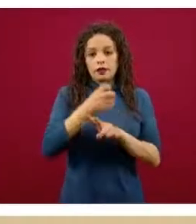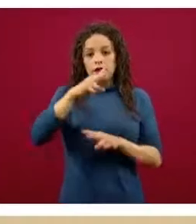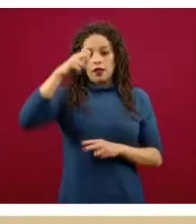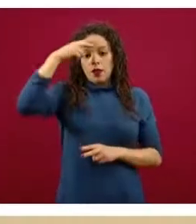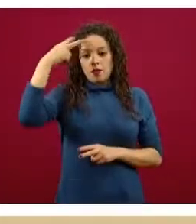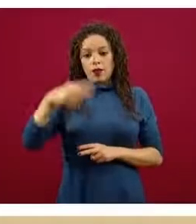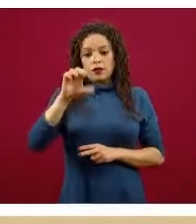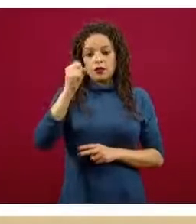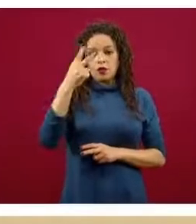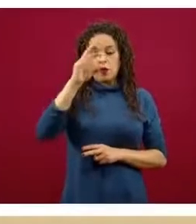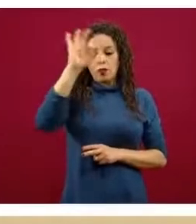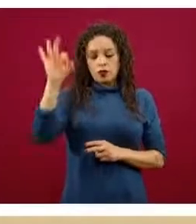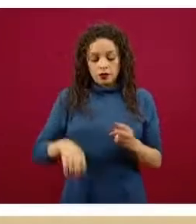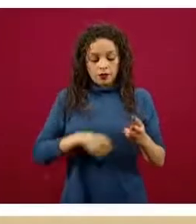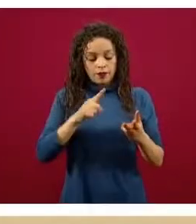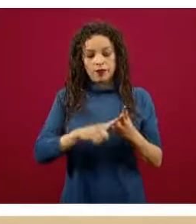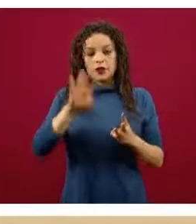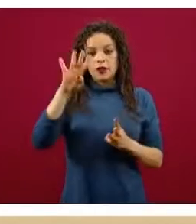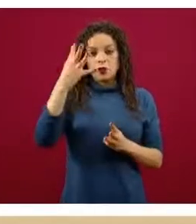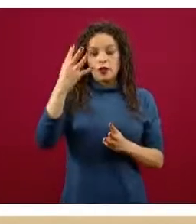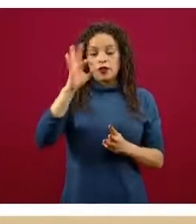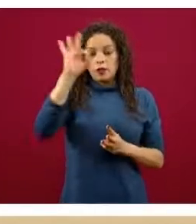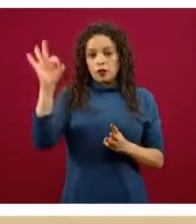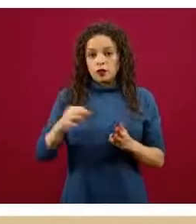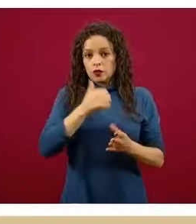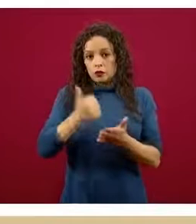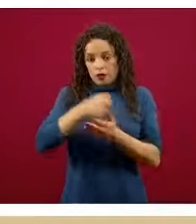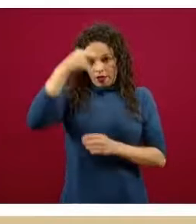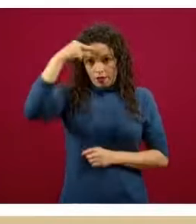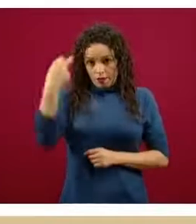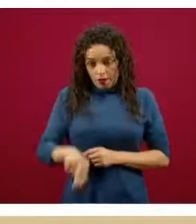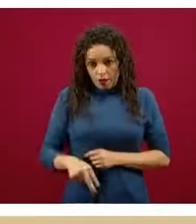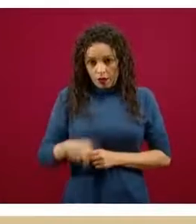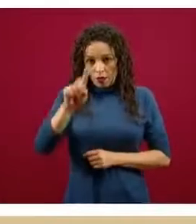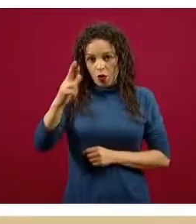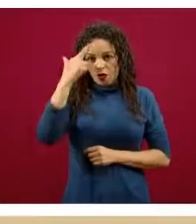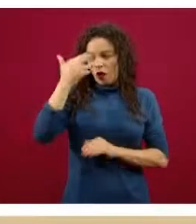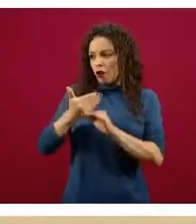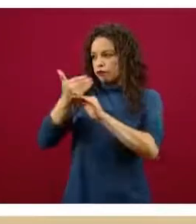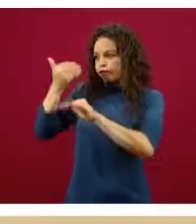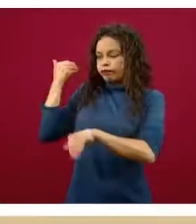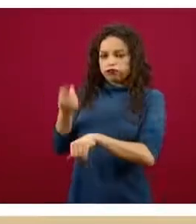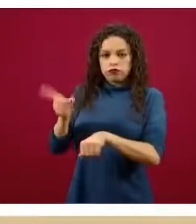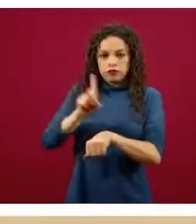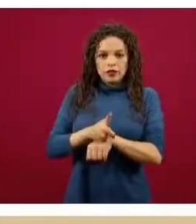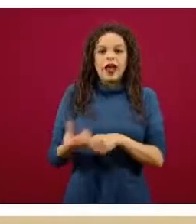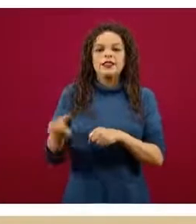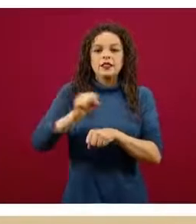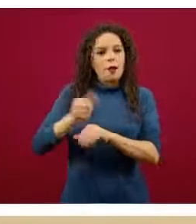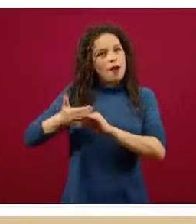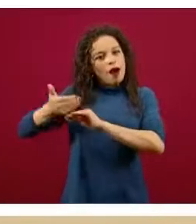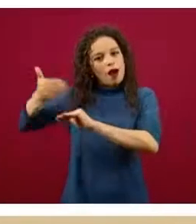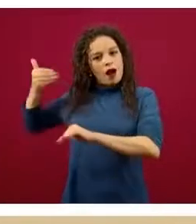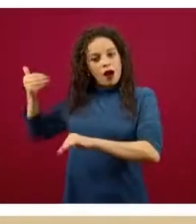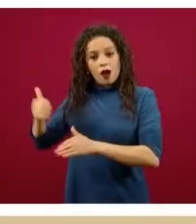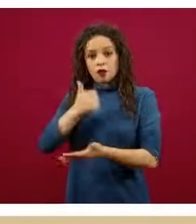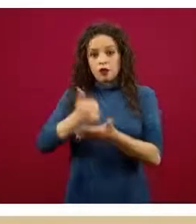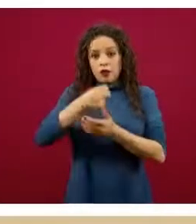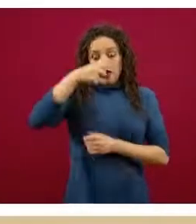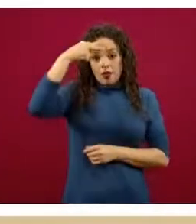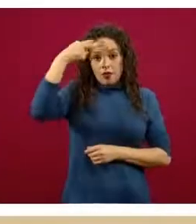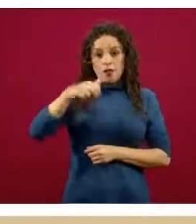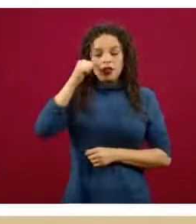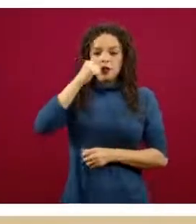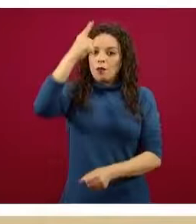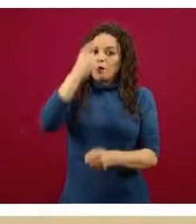y 54% la Ciudad de México. Recordemos cómo en días anteriores, en semanas anteriores, la Ciudad de México era el primer lugar que